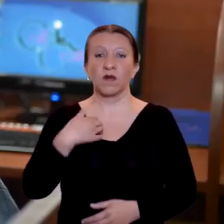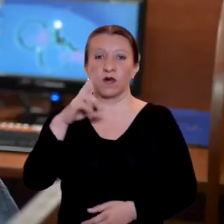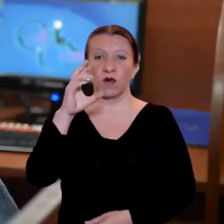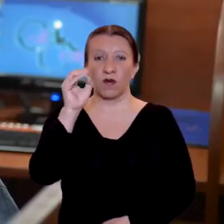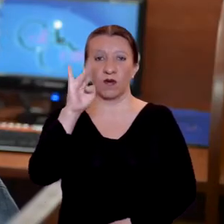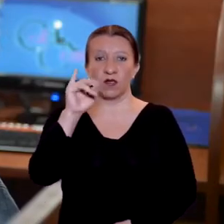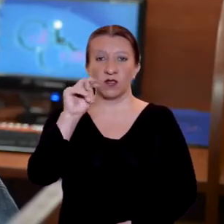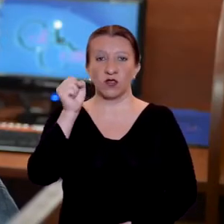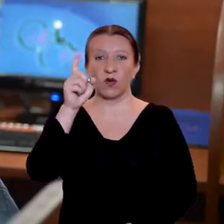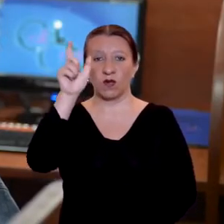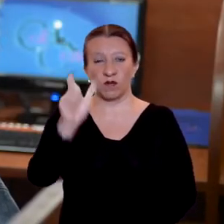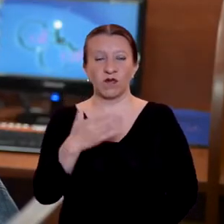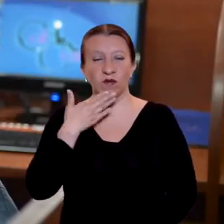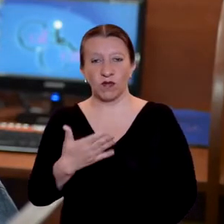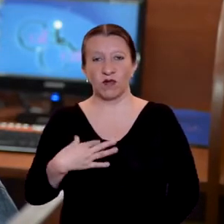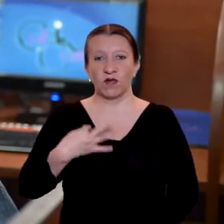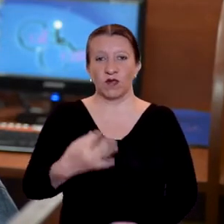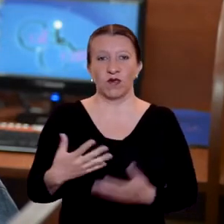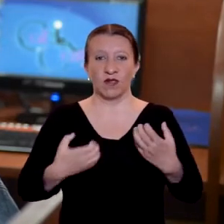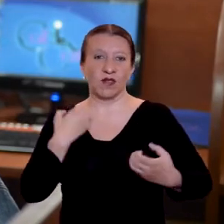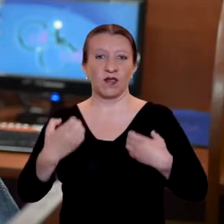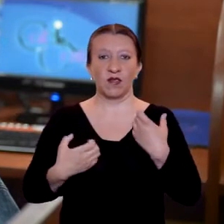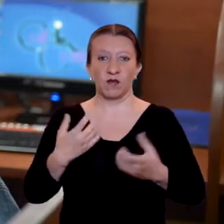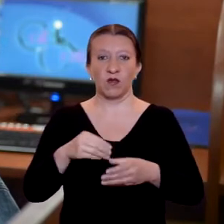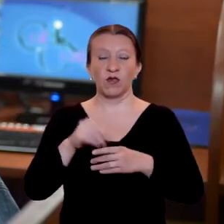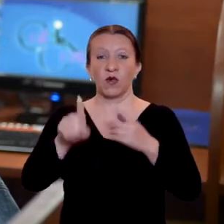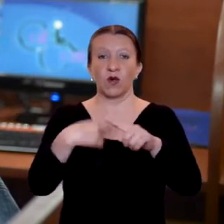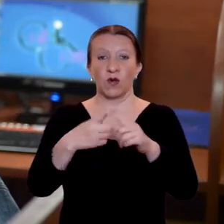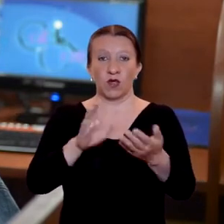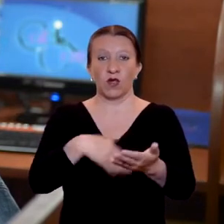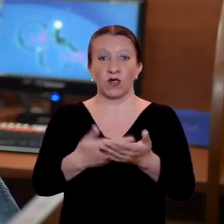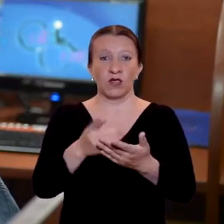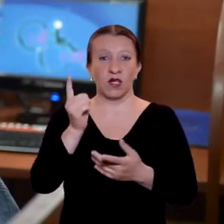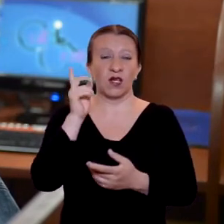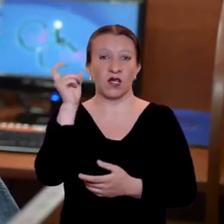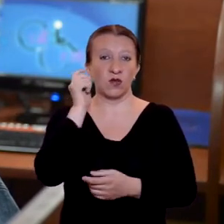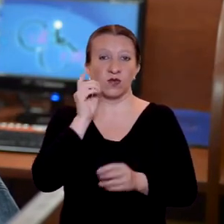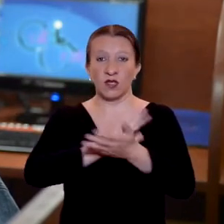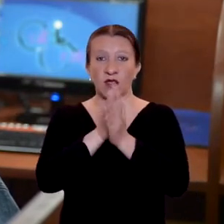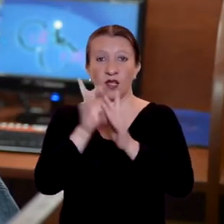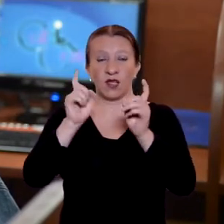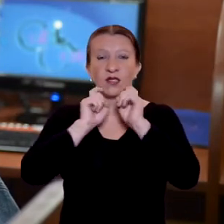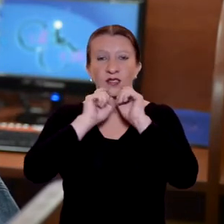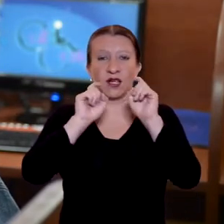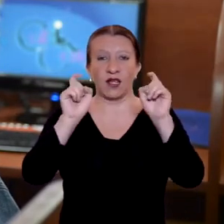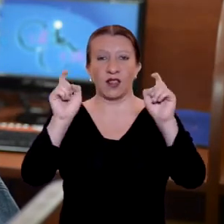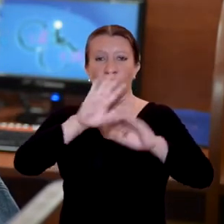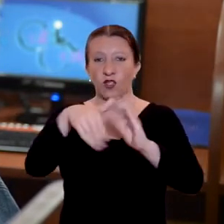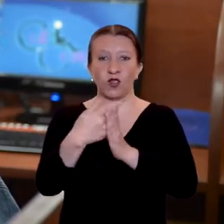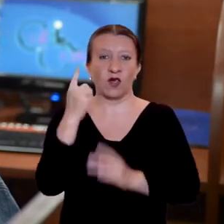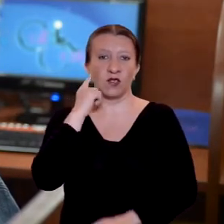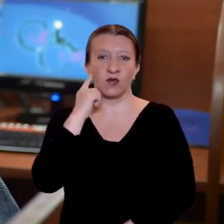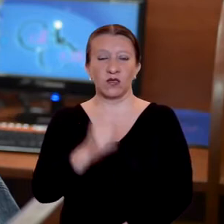Robinson es una persona amable, animosa. Cuando llega y nadie le escucha el saludo, grita para que